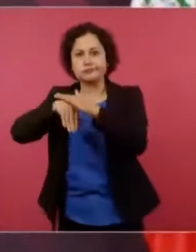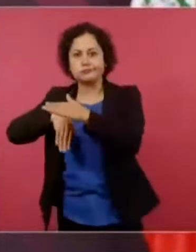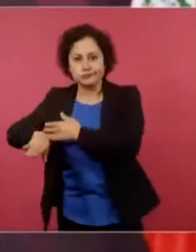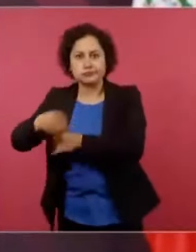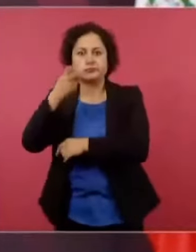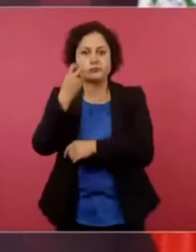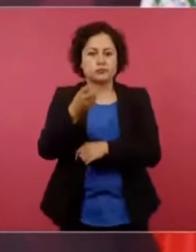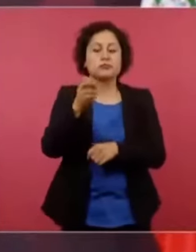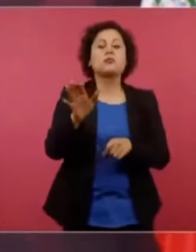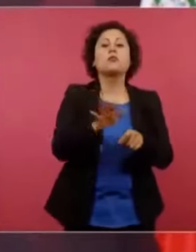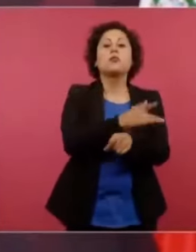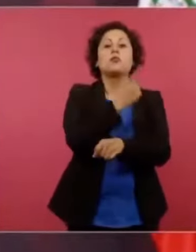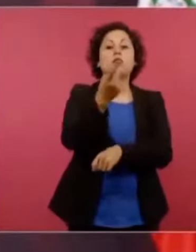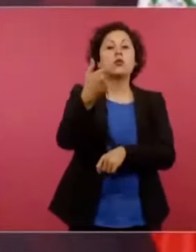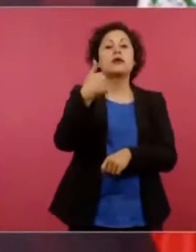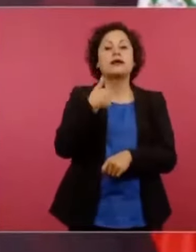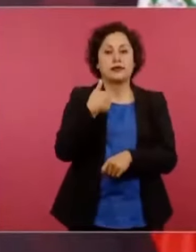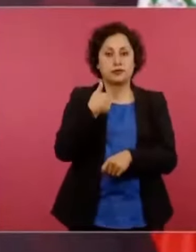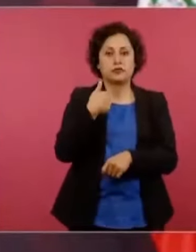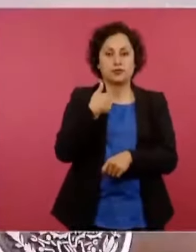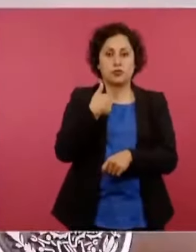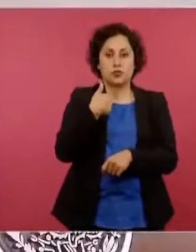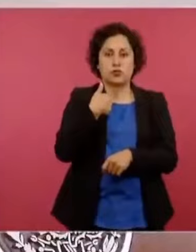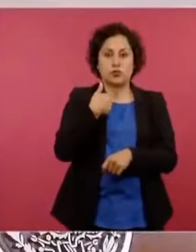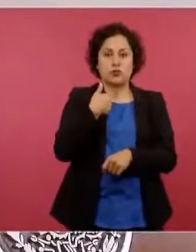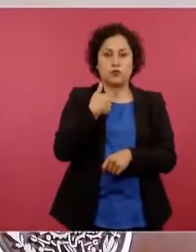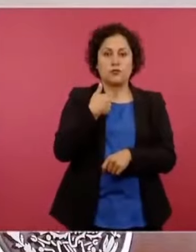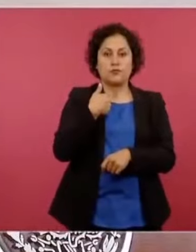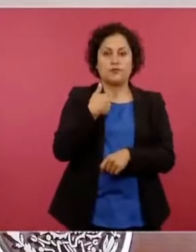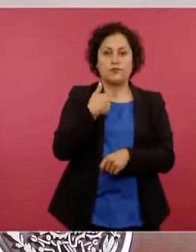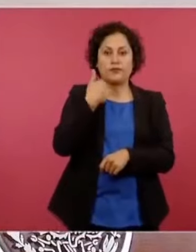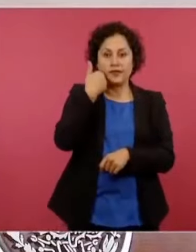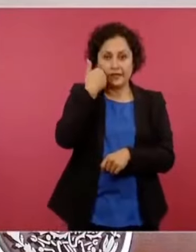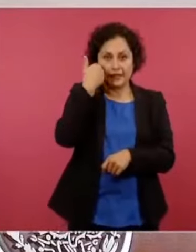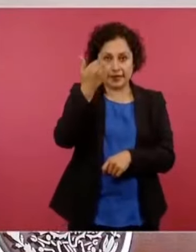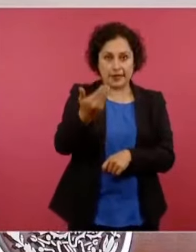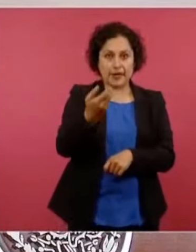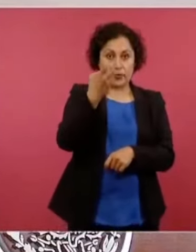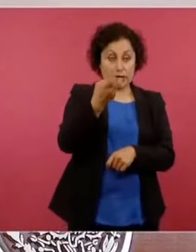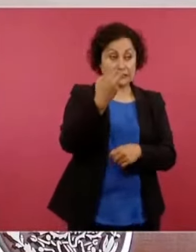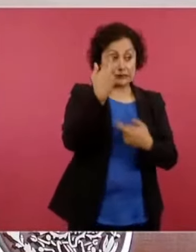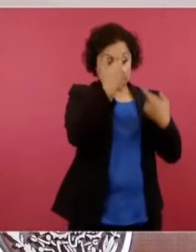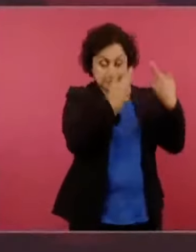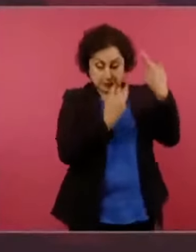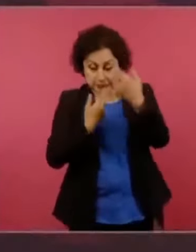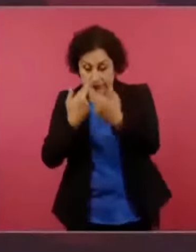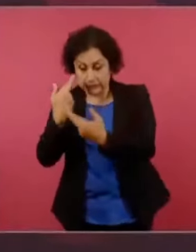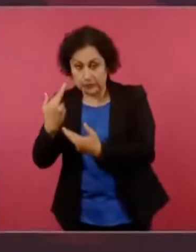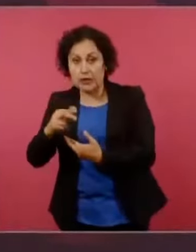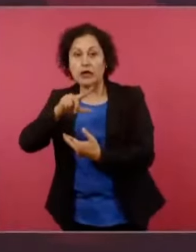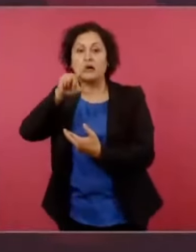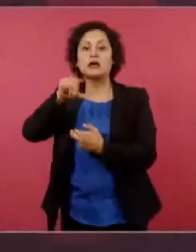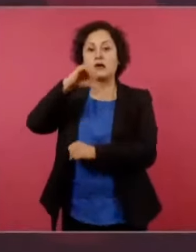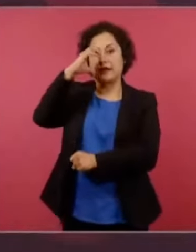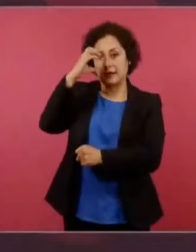O mejor dicho, entra la etapa de reforzamiento del plan de